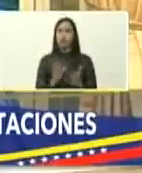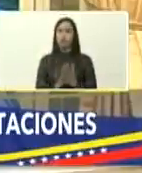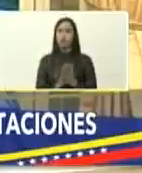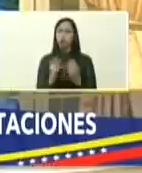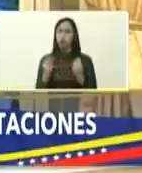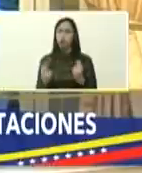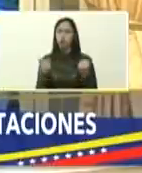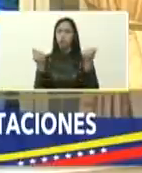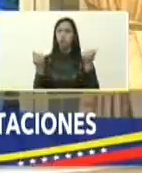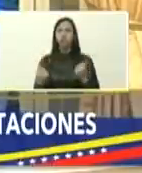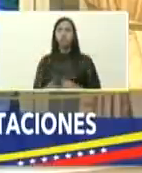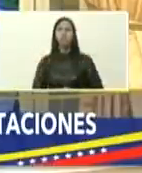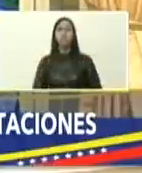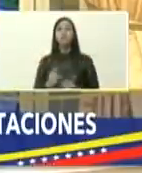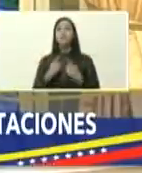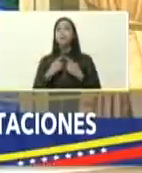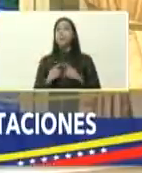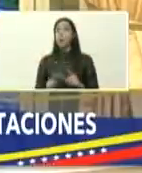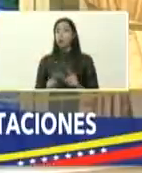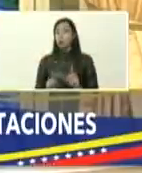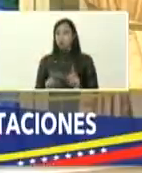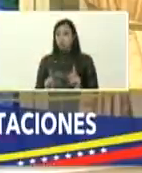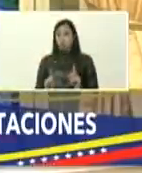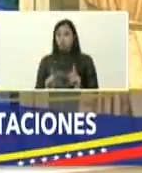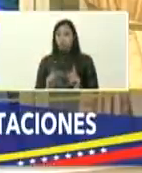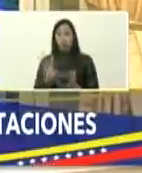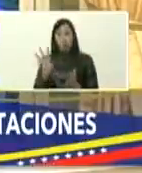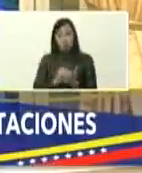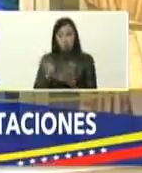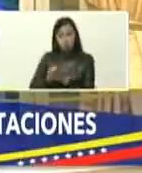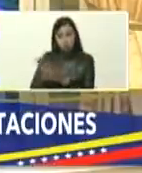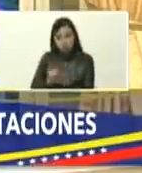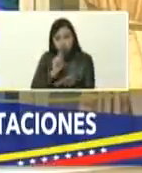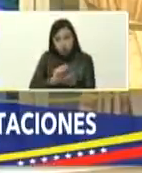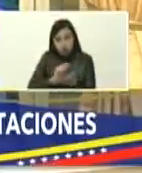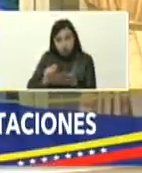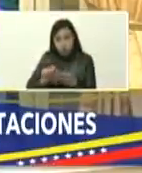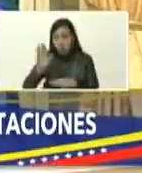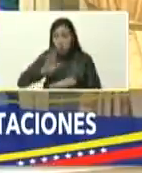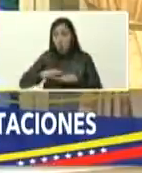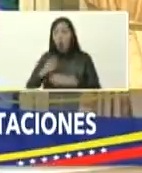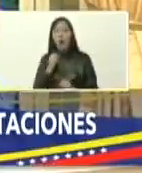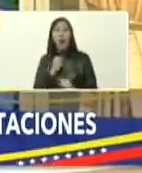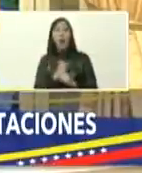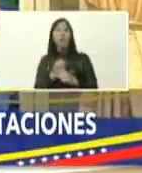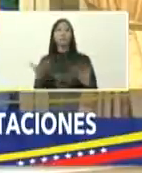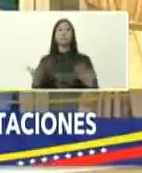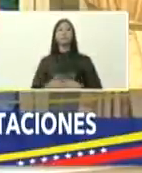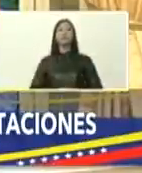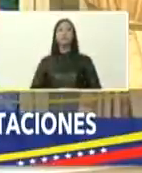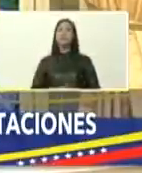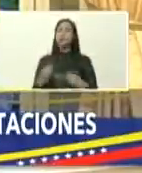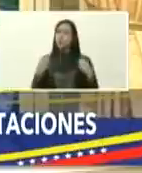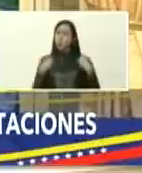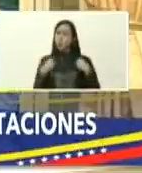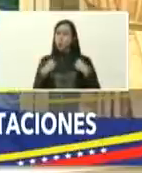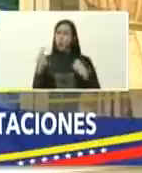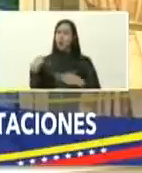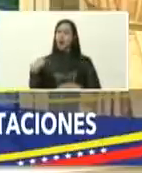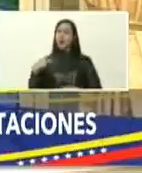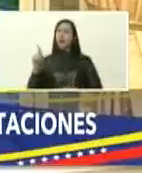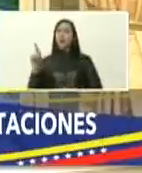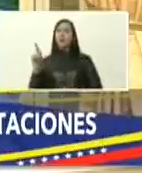recuperación, pero tomas nota, ¿verdad? Porque da mucho tiempo, como uno tiene una